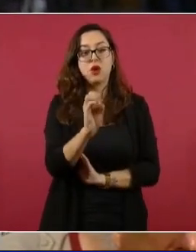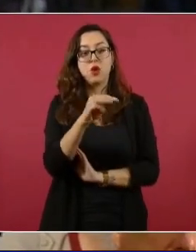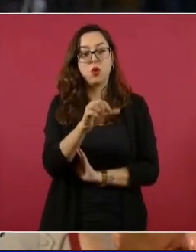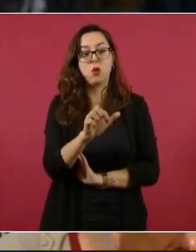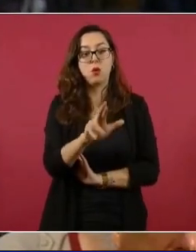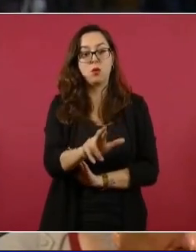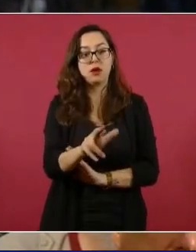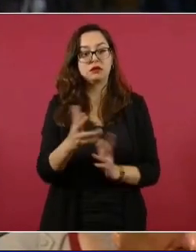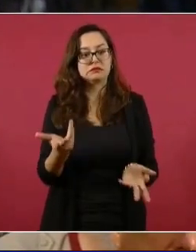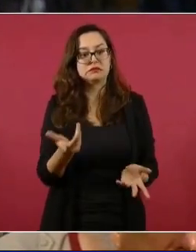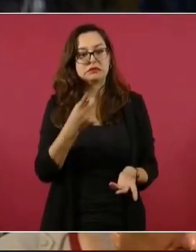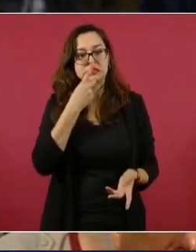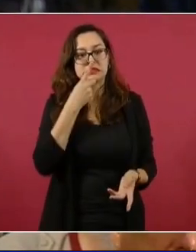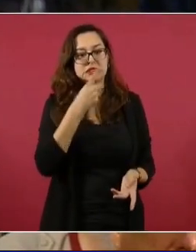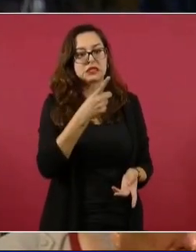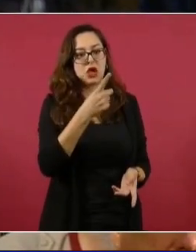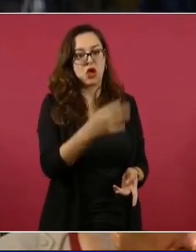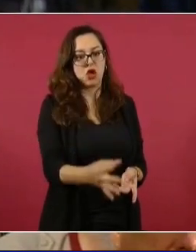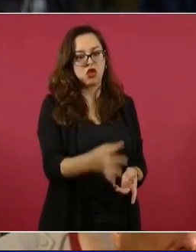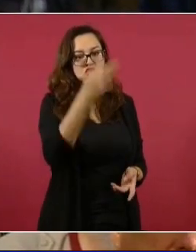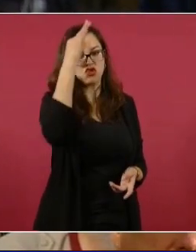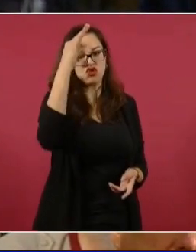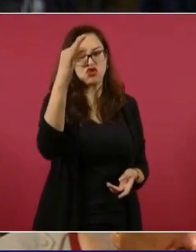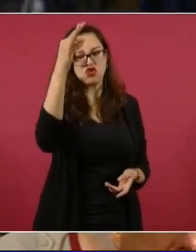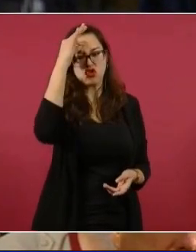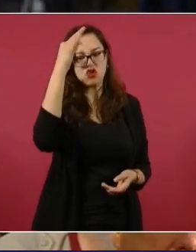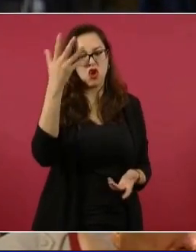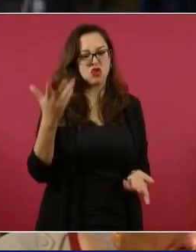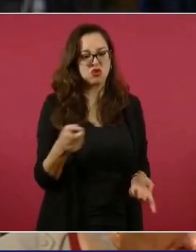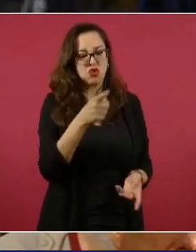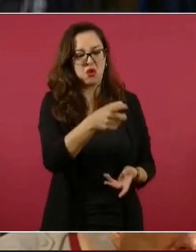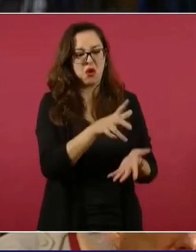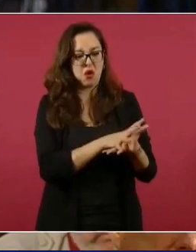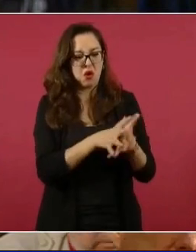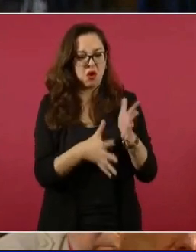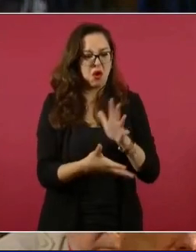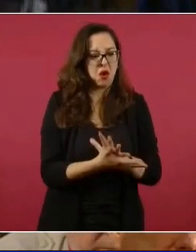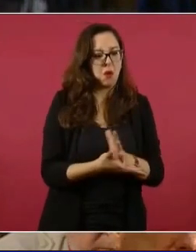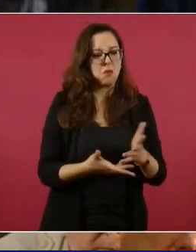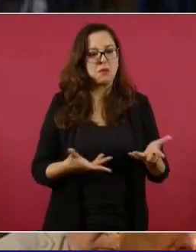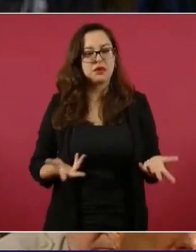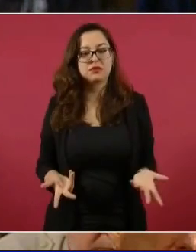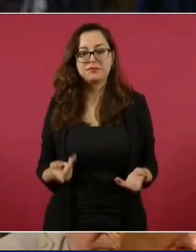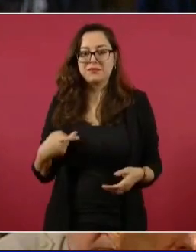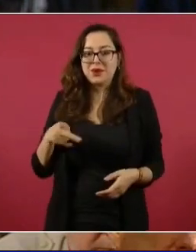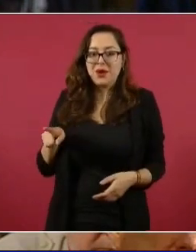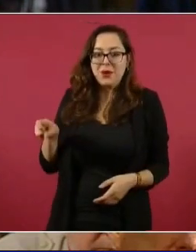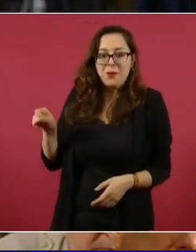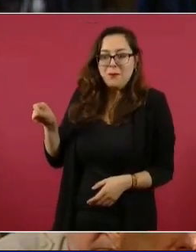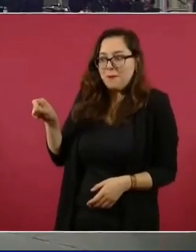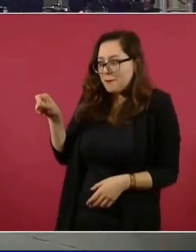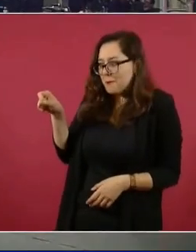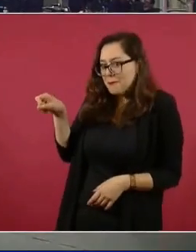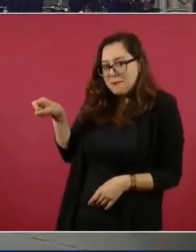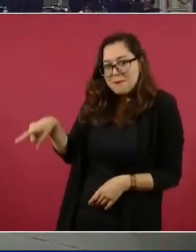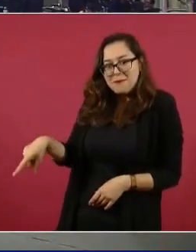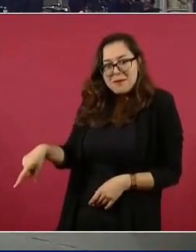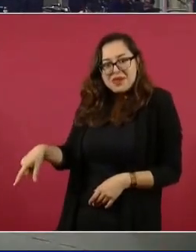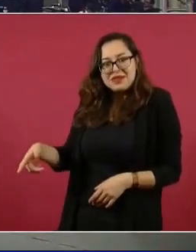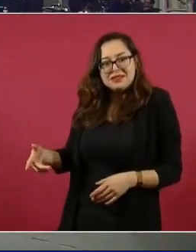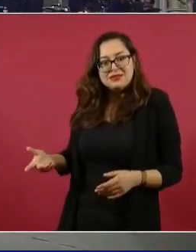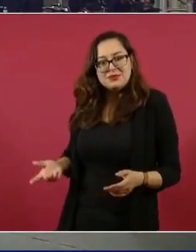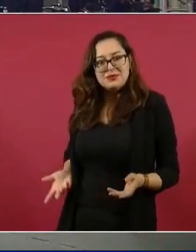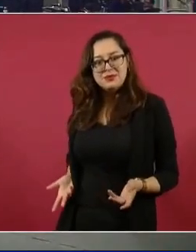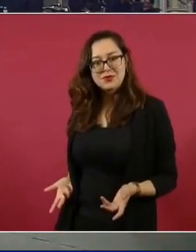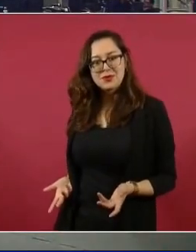como tonto útil y fiscal carnal. Lo cierto es que el mismo Iñaki Blanco irá en la